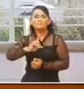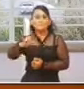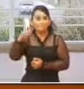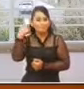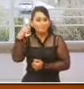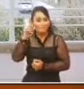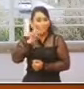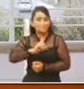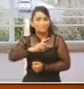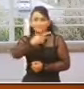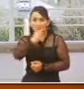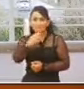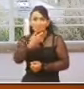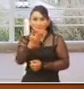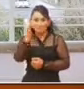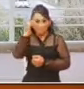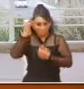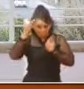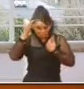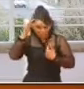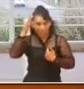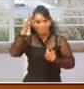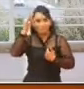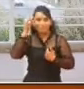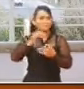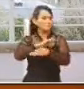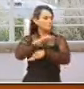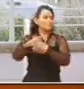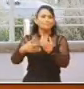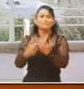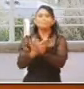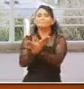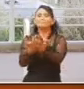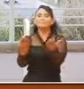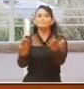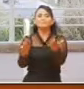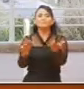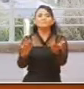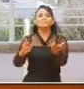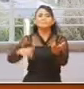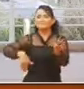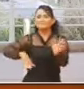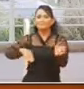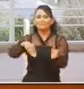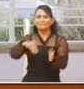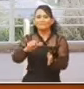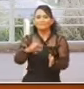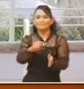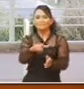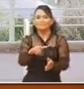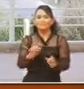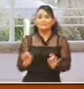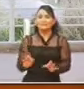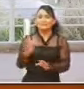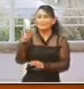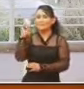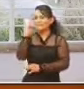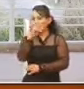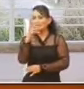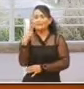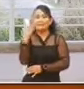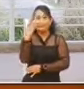queretanos cuentan con nosotros, todos también contamos, como lo dijo María, en momentos clave, en